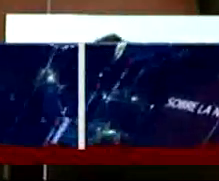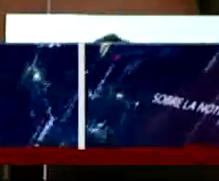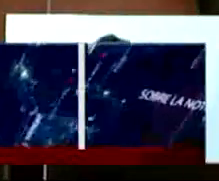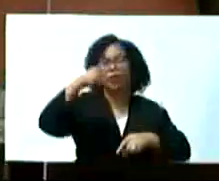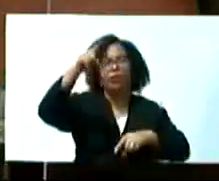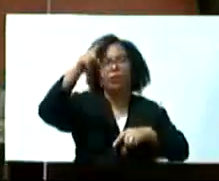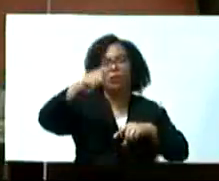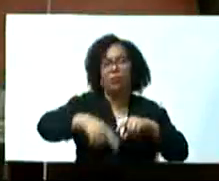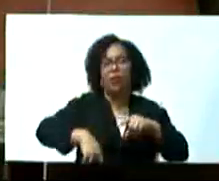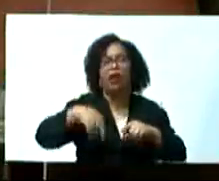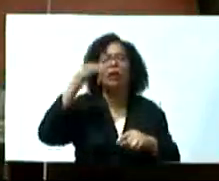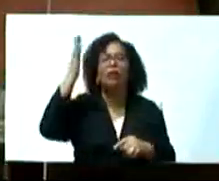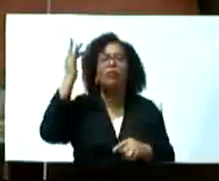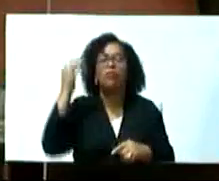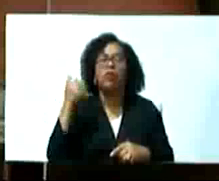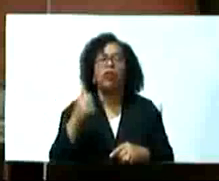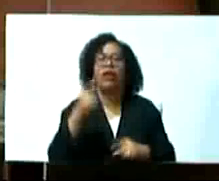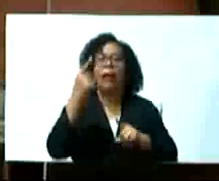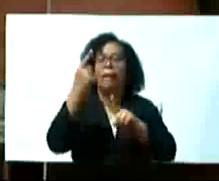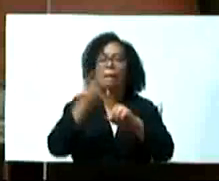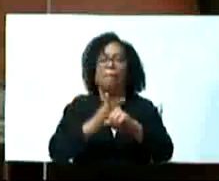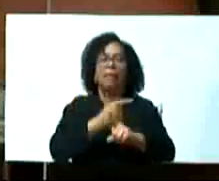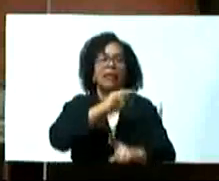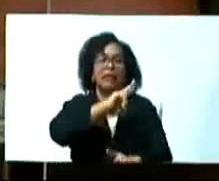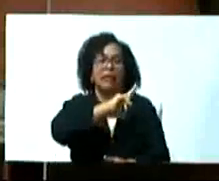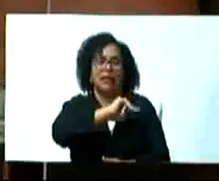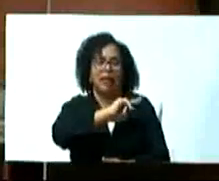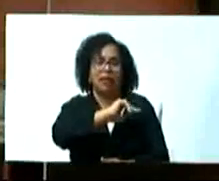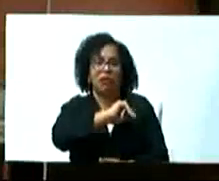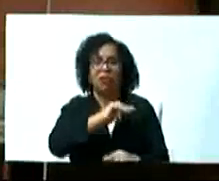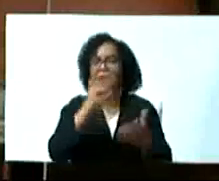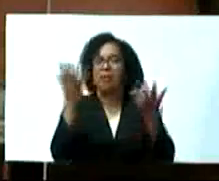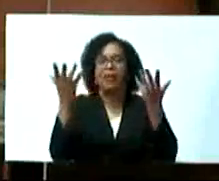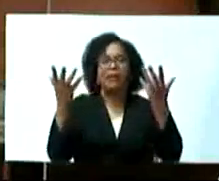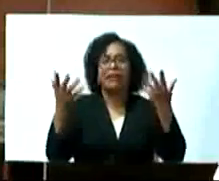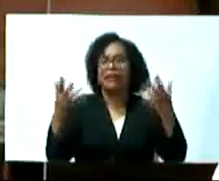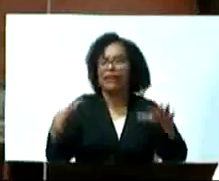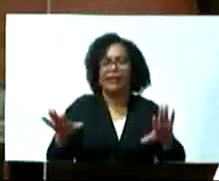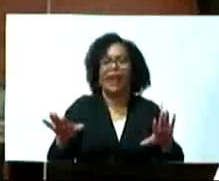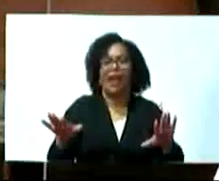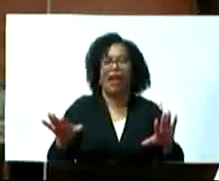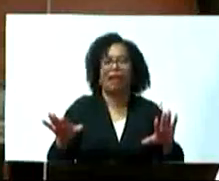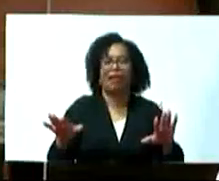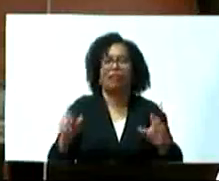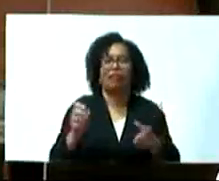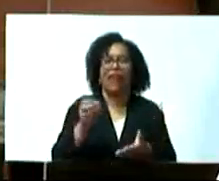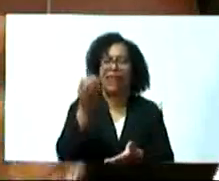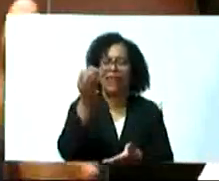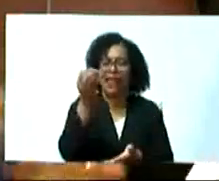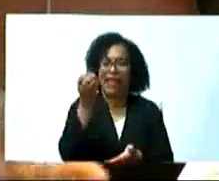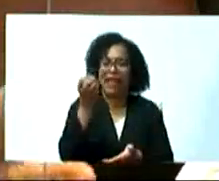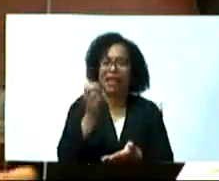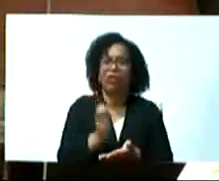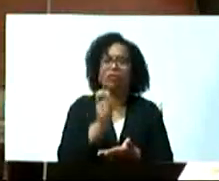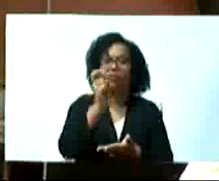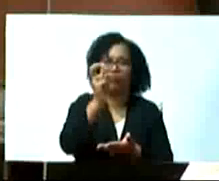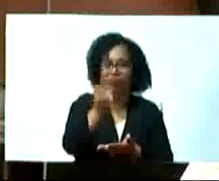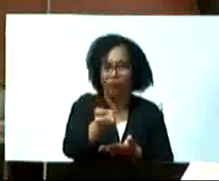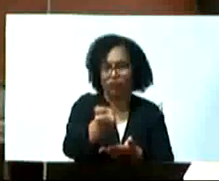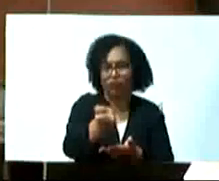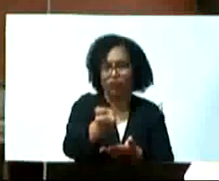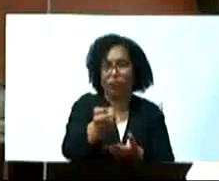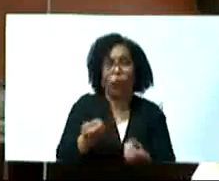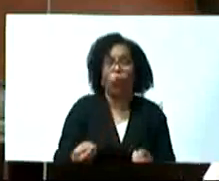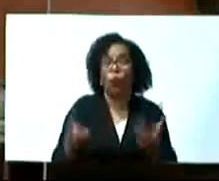noviembre, fue asignada una partida de 1.500 millones, los cuales, adherida a